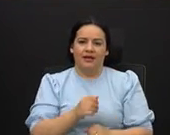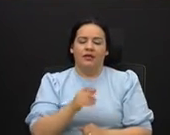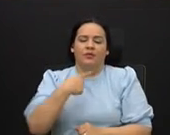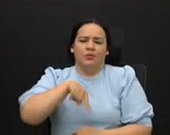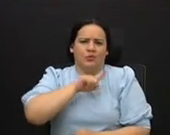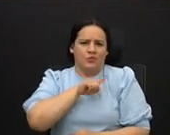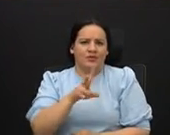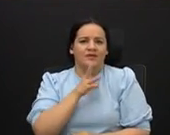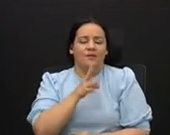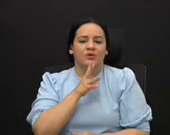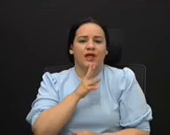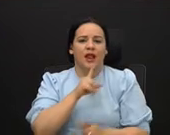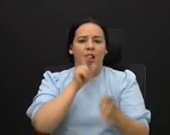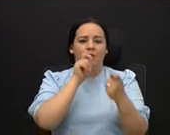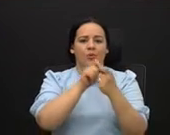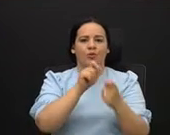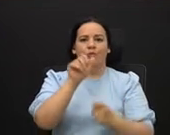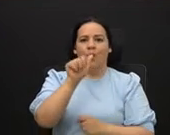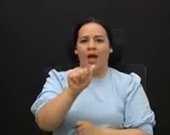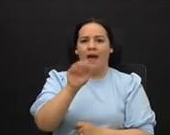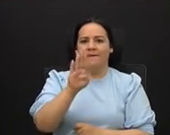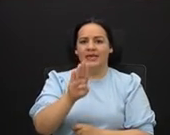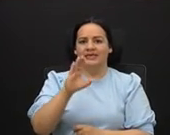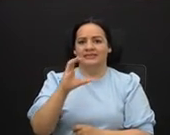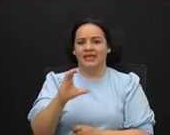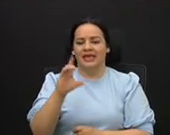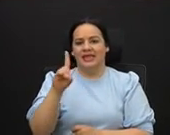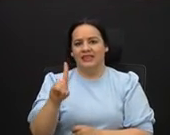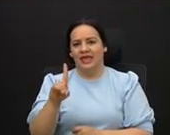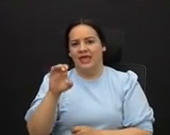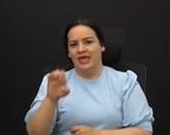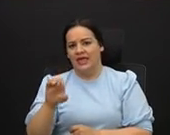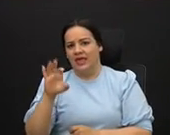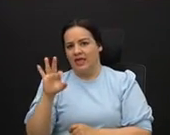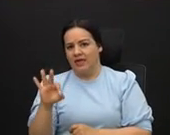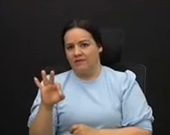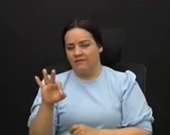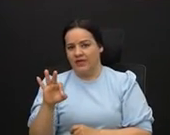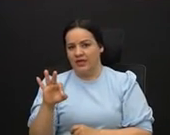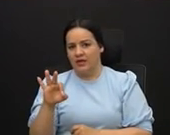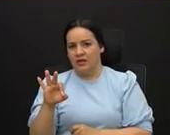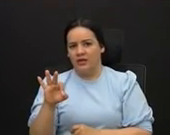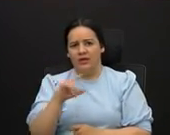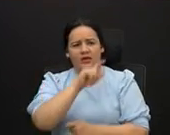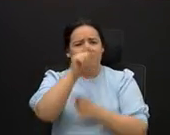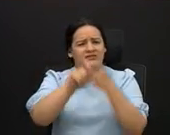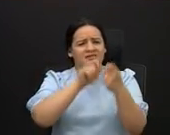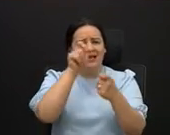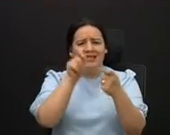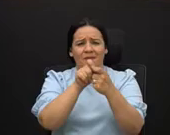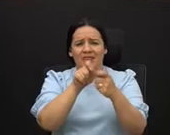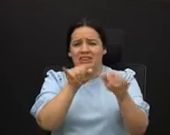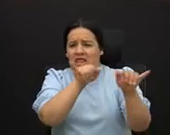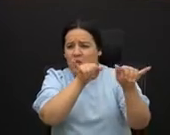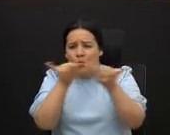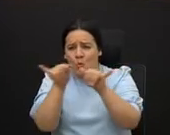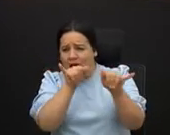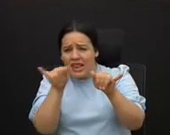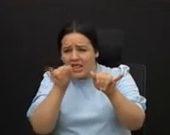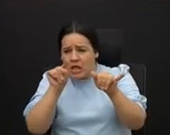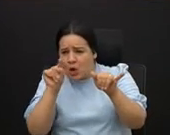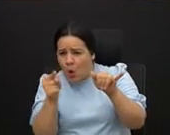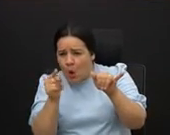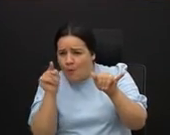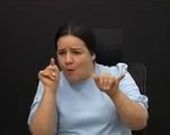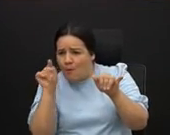de que el punto A, B, C, E, F son exactamente iguales, ni una coma, ni